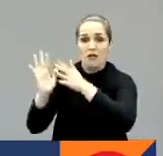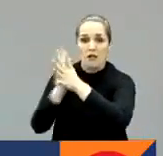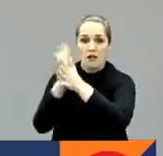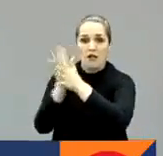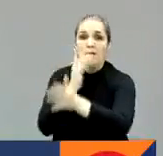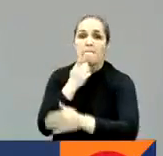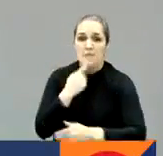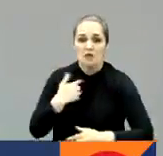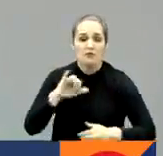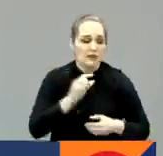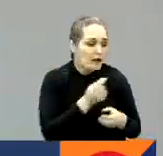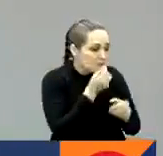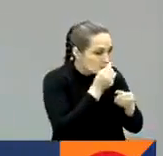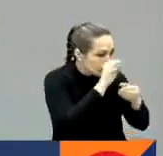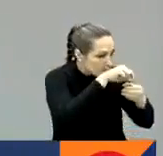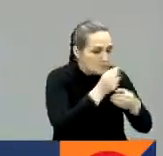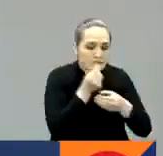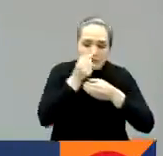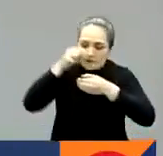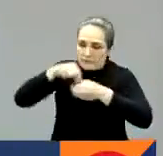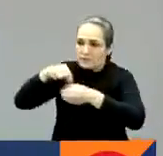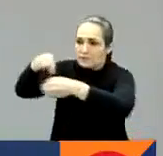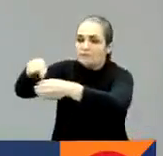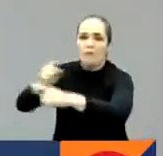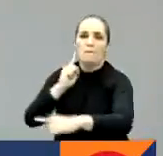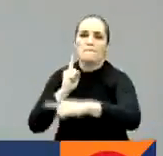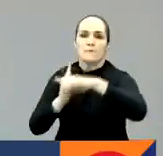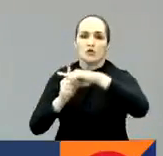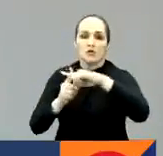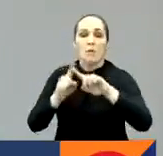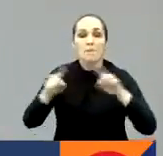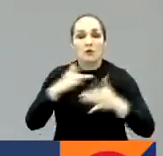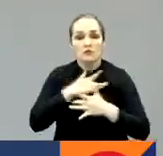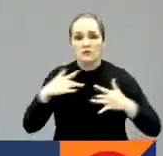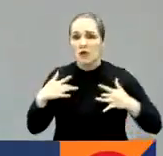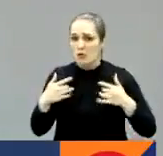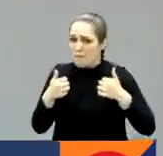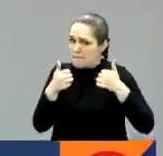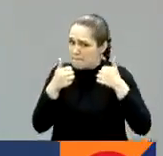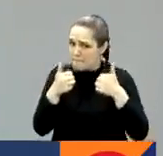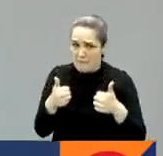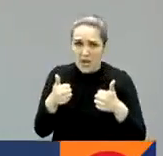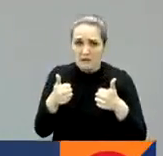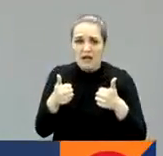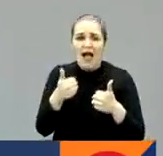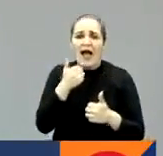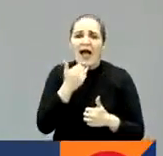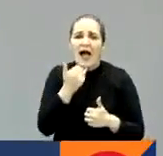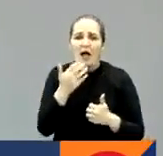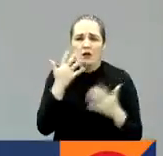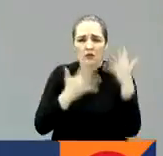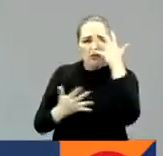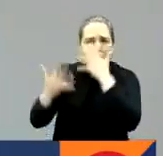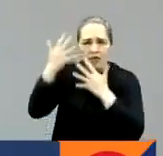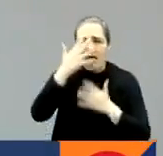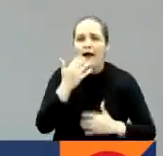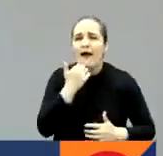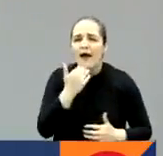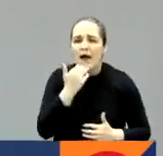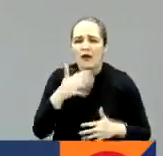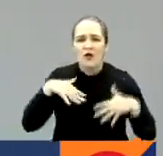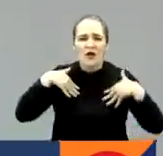PCR positiva y aunque todos mis signos vitales están afortunadamente bien, solo tengo un poquito de malestar y